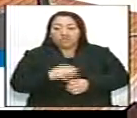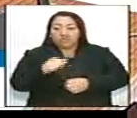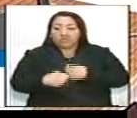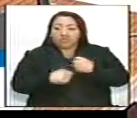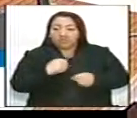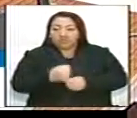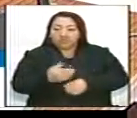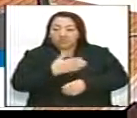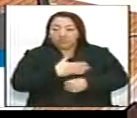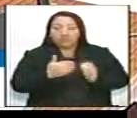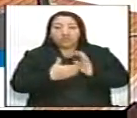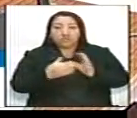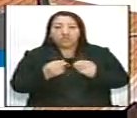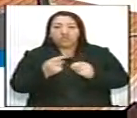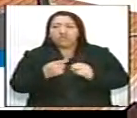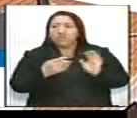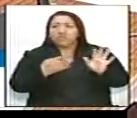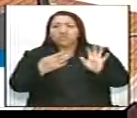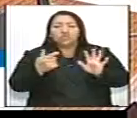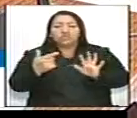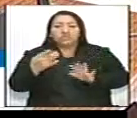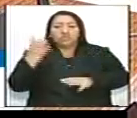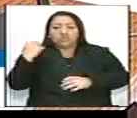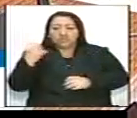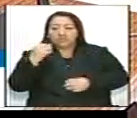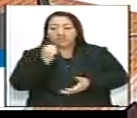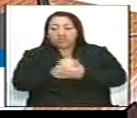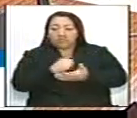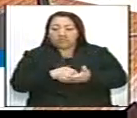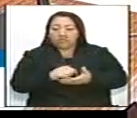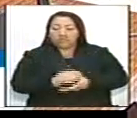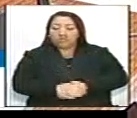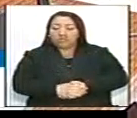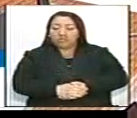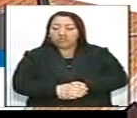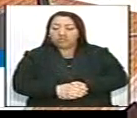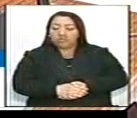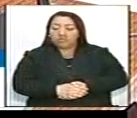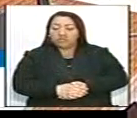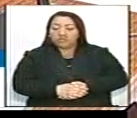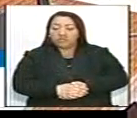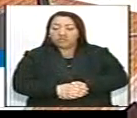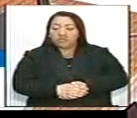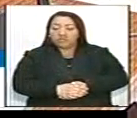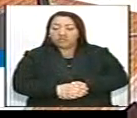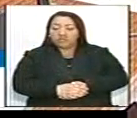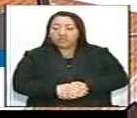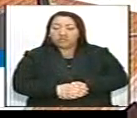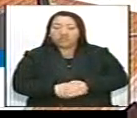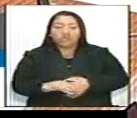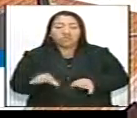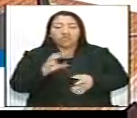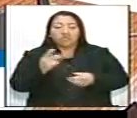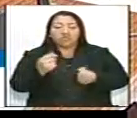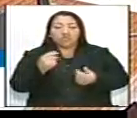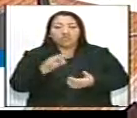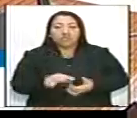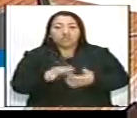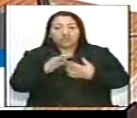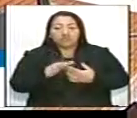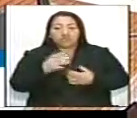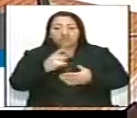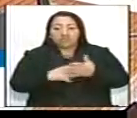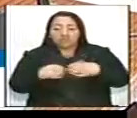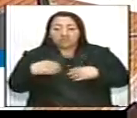es la 308/79, se aprobó que hubiera recursos excepcionales